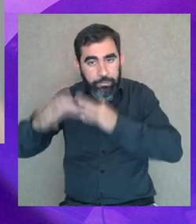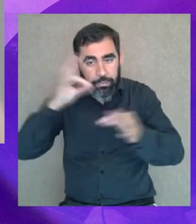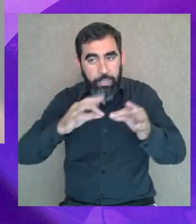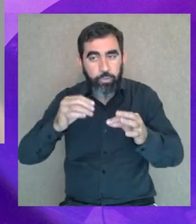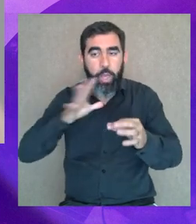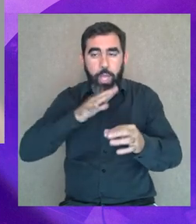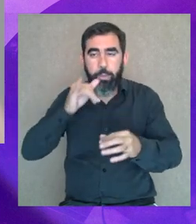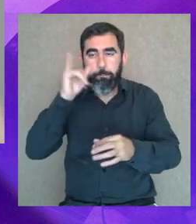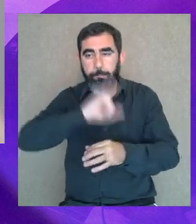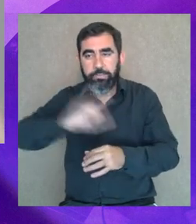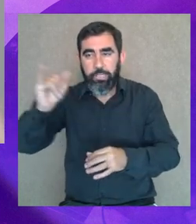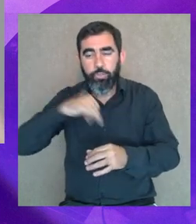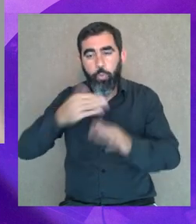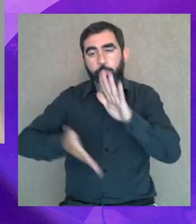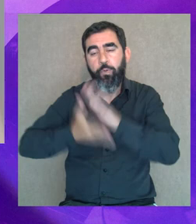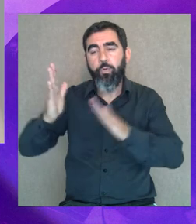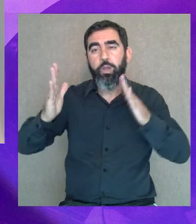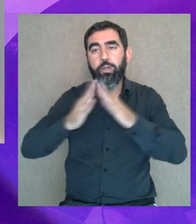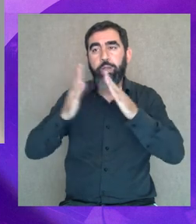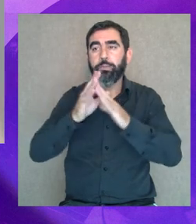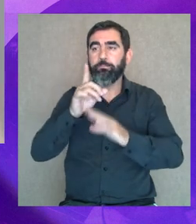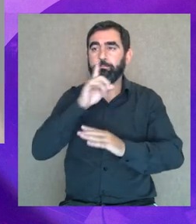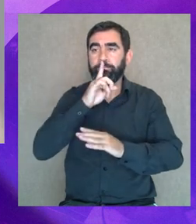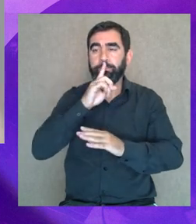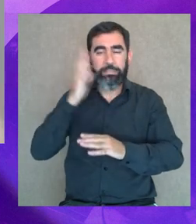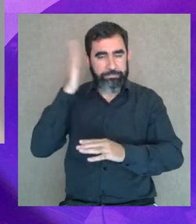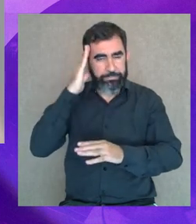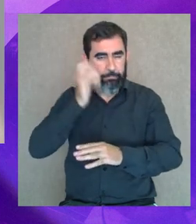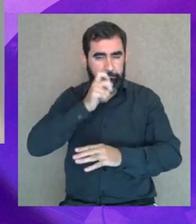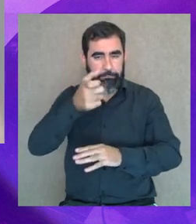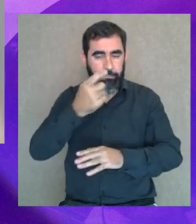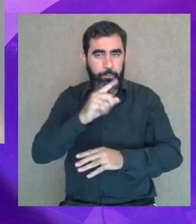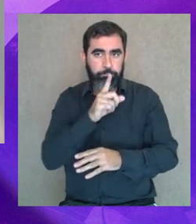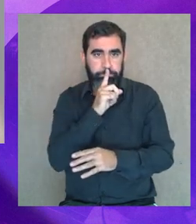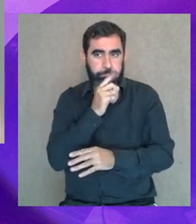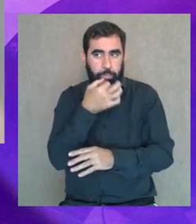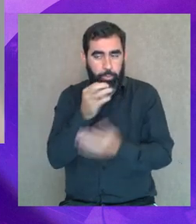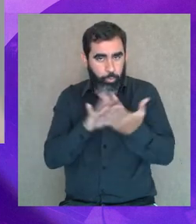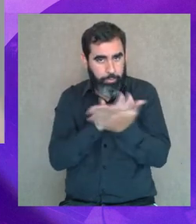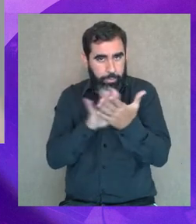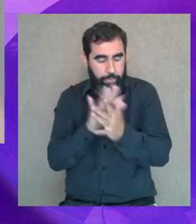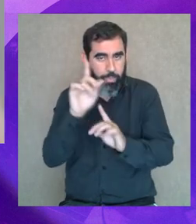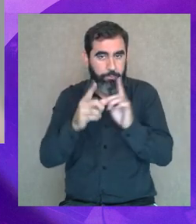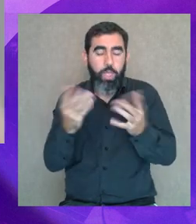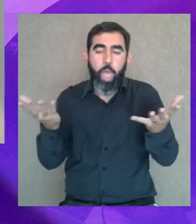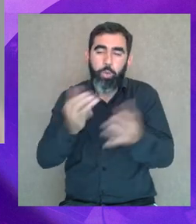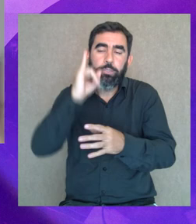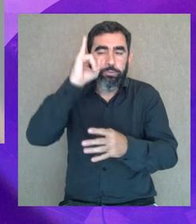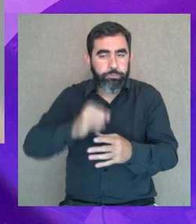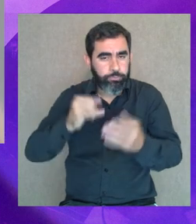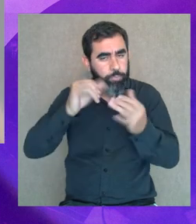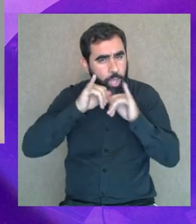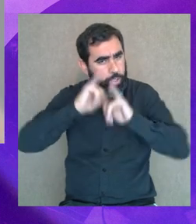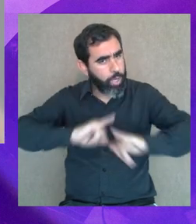deja el mensajito nos vamos a casa calladitos sabemos lo que significa pero nos quedamos callados no comentamos nada ahora